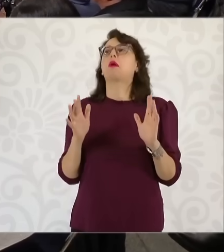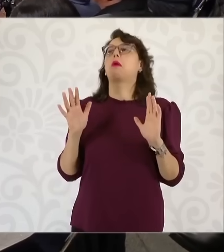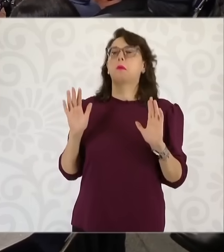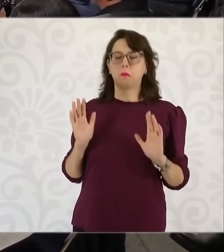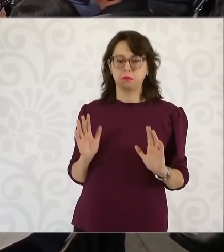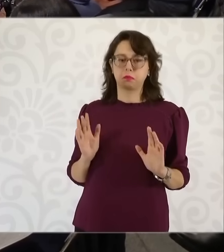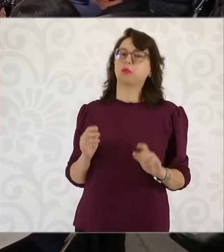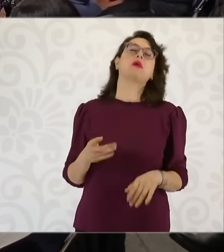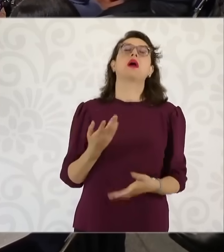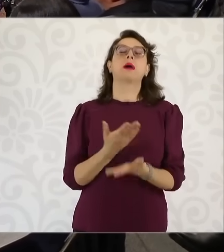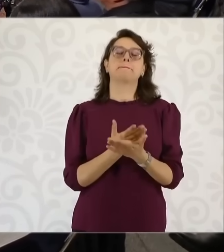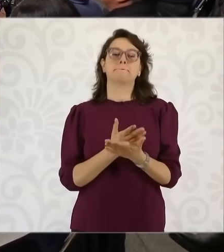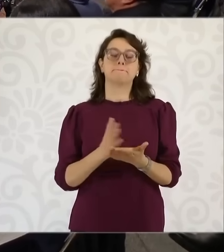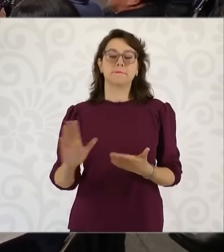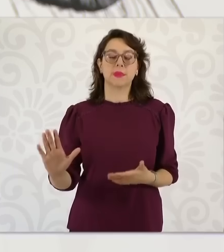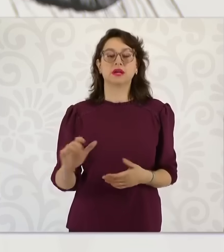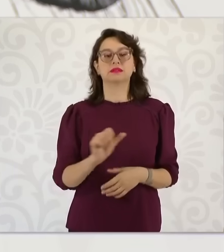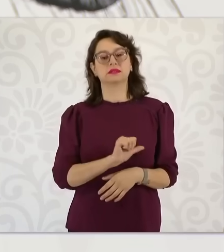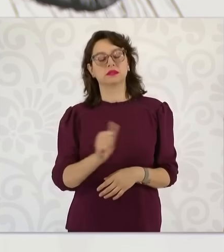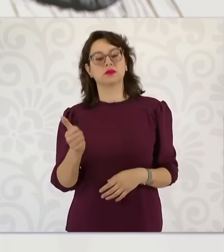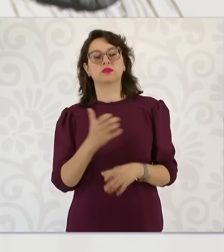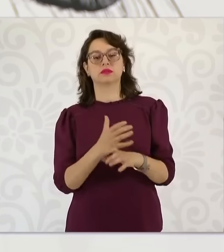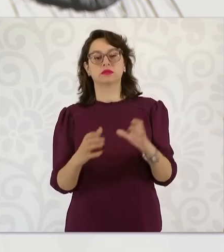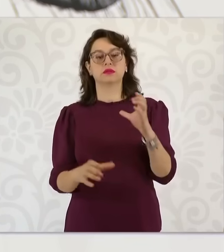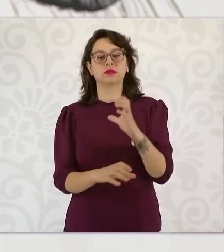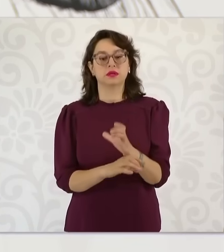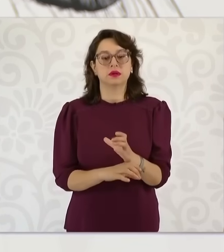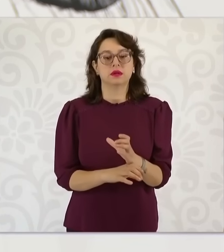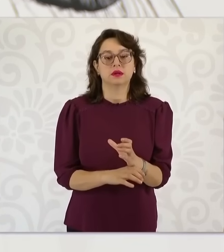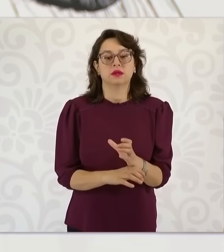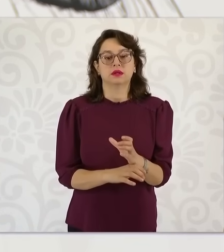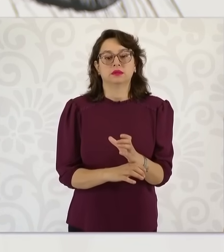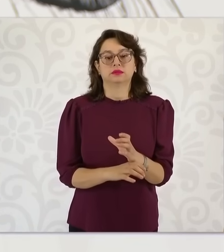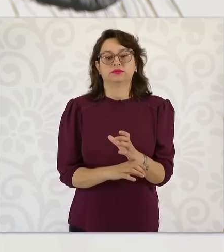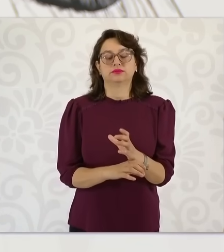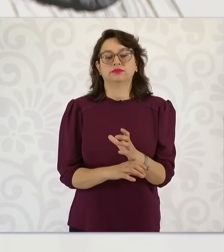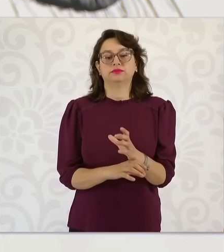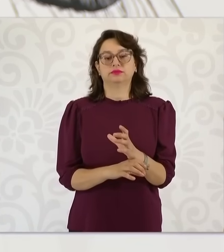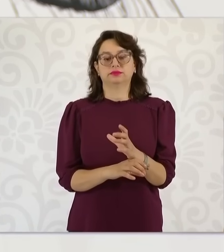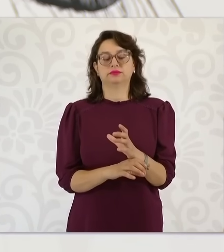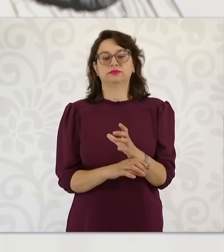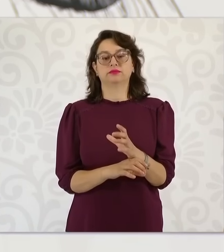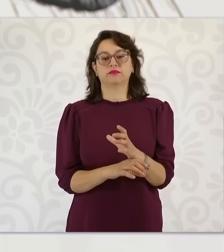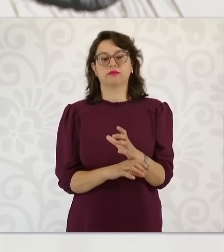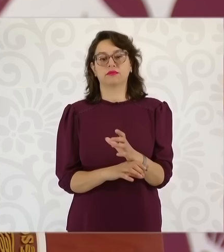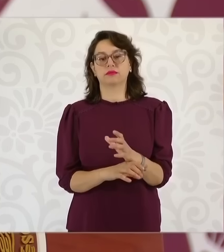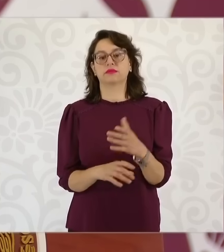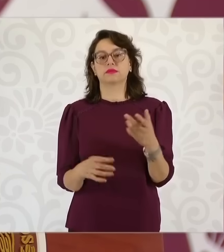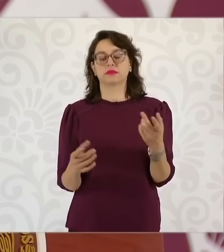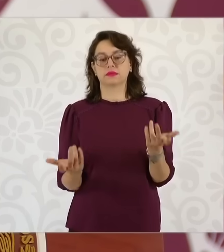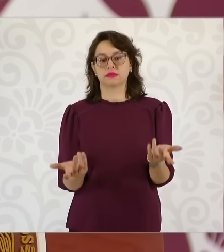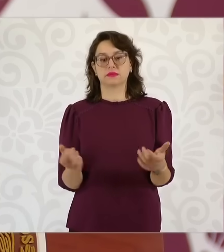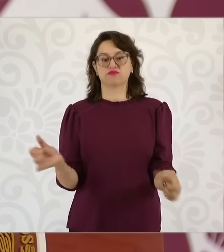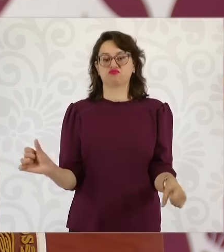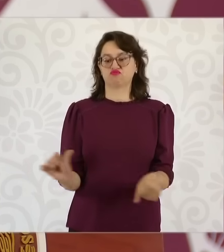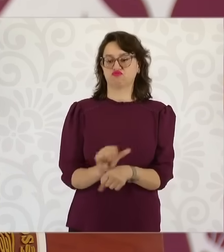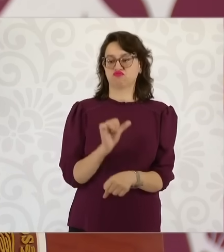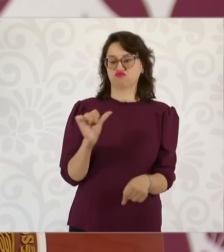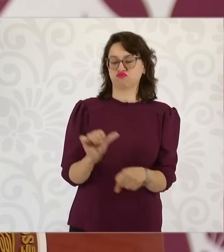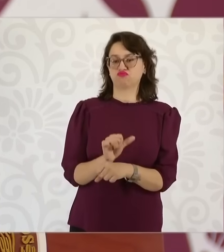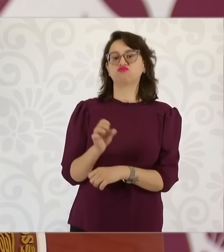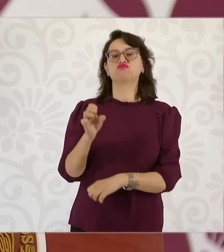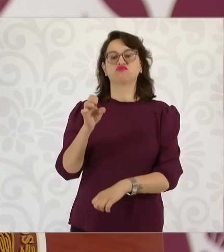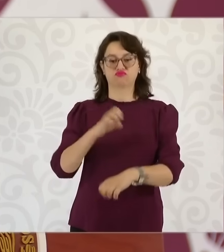Las empresas automotrices estaban esperando primero una publicación que